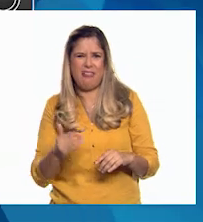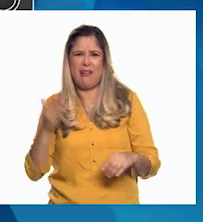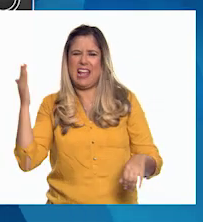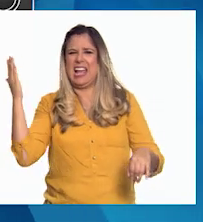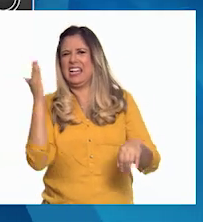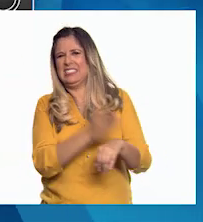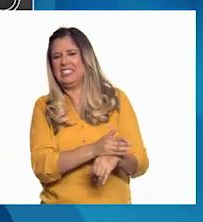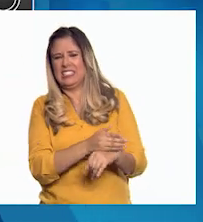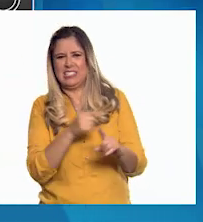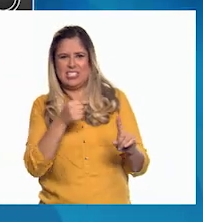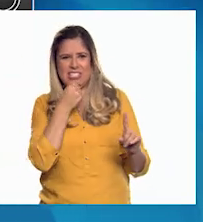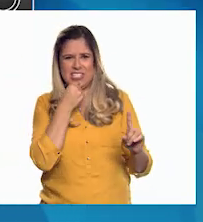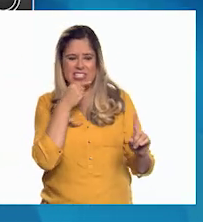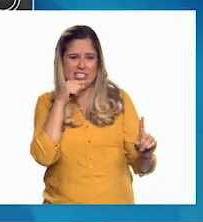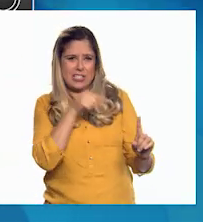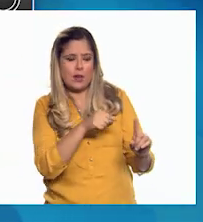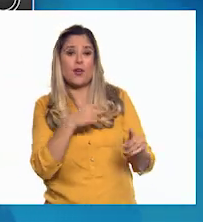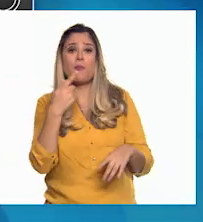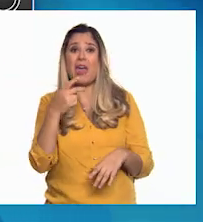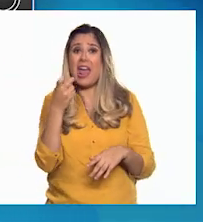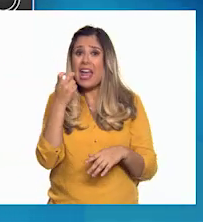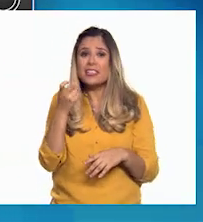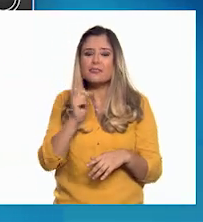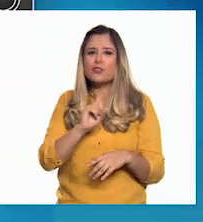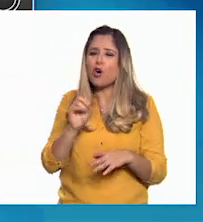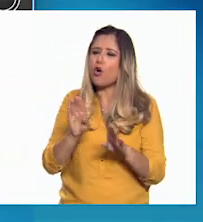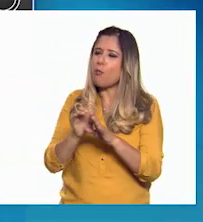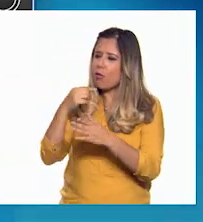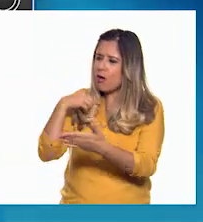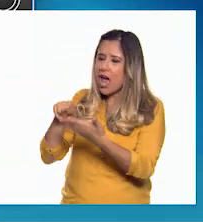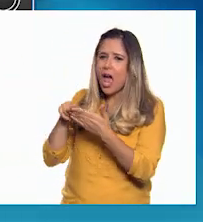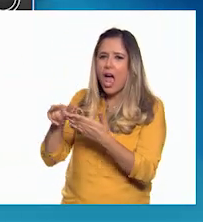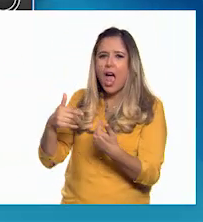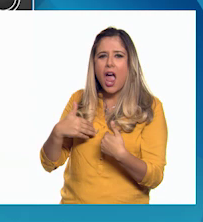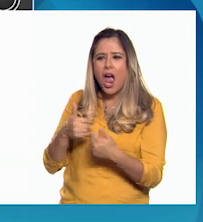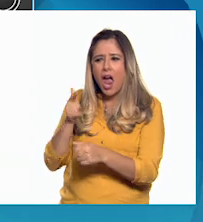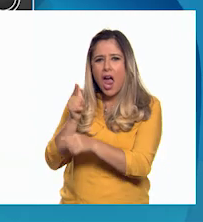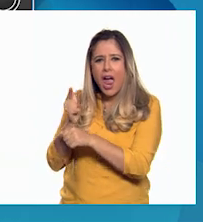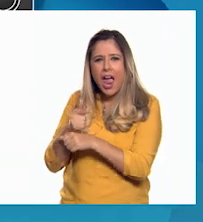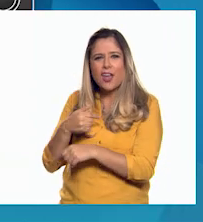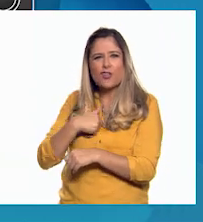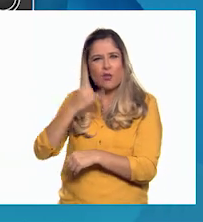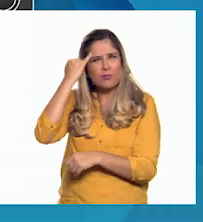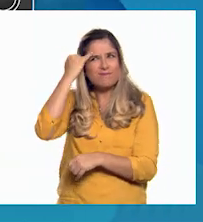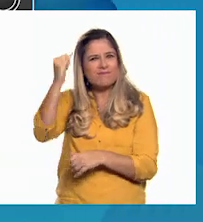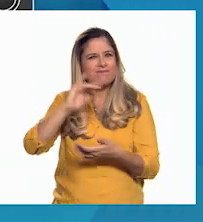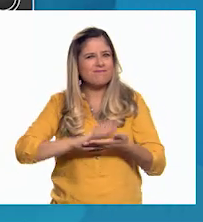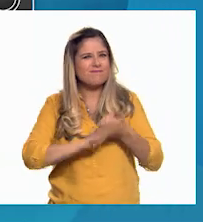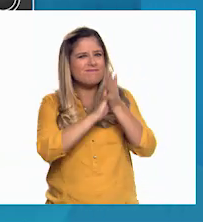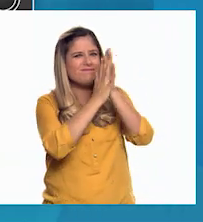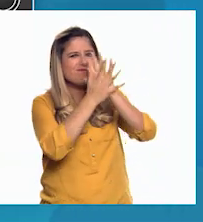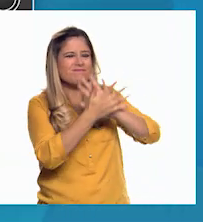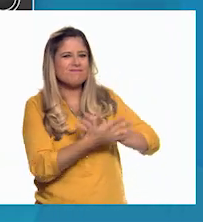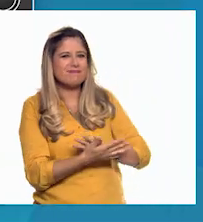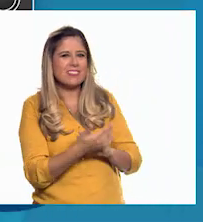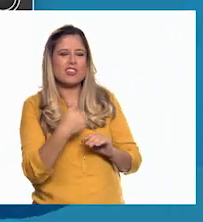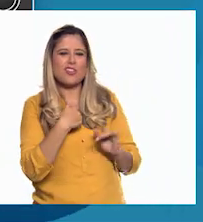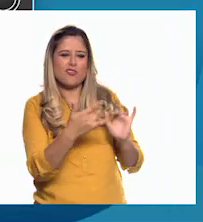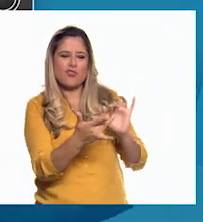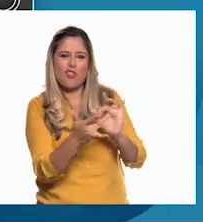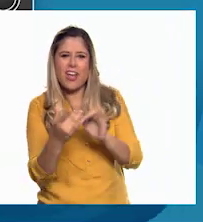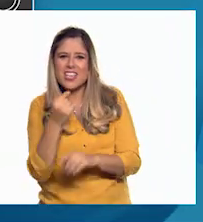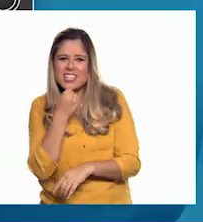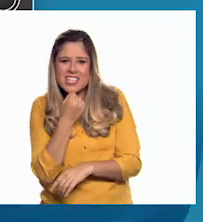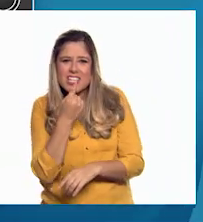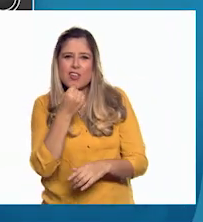¿no? Este libro no tiene nada que ver con eso, pero sí fue fuente de inspiración. Entonces me imaginé que yo de tanto estar en contacto con niños, de